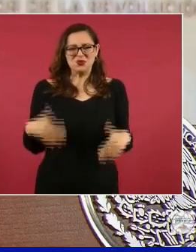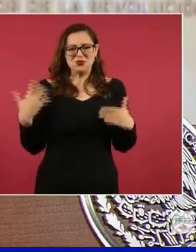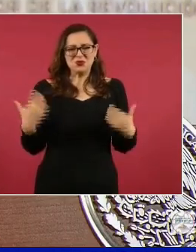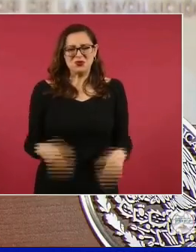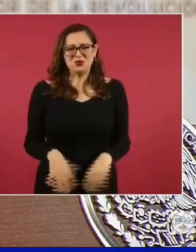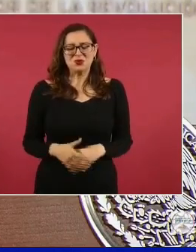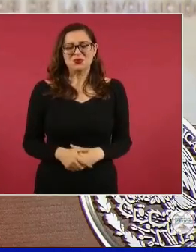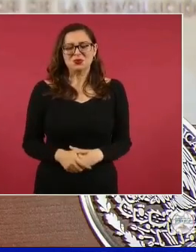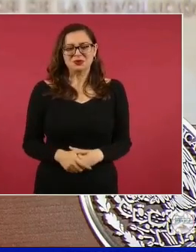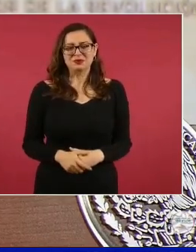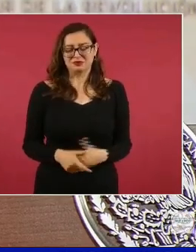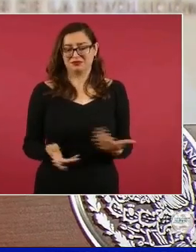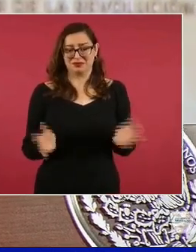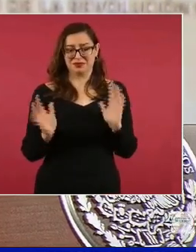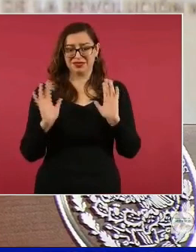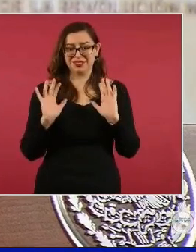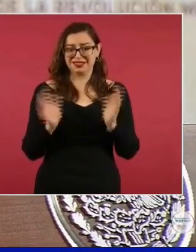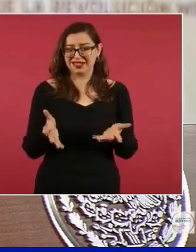que dinamitaron